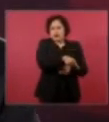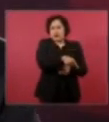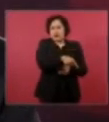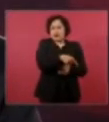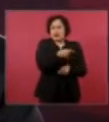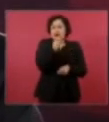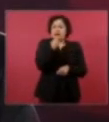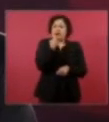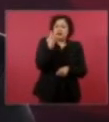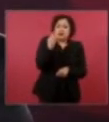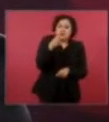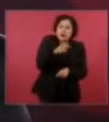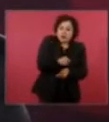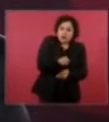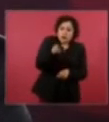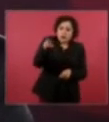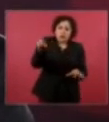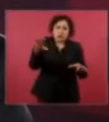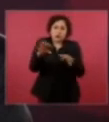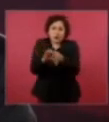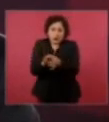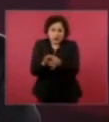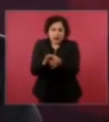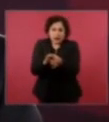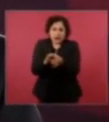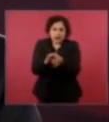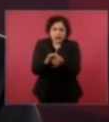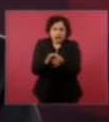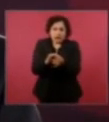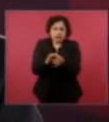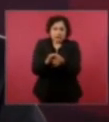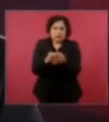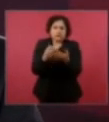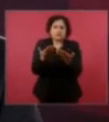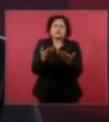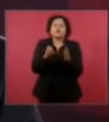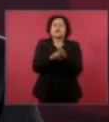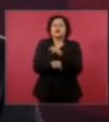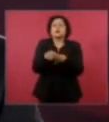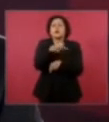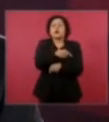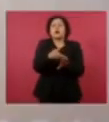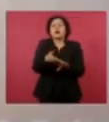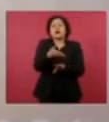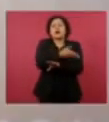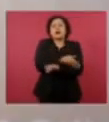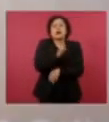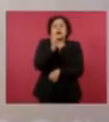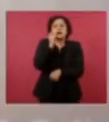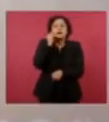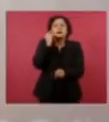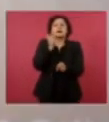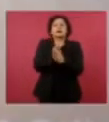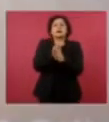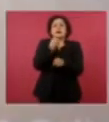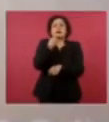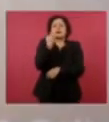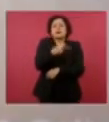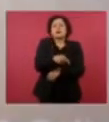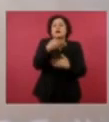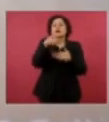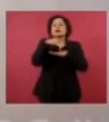millones de pesos para para broso estamos hablando cerca de 6 millones de pesos